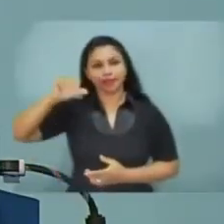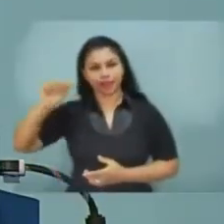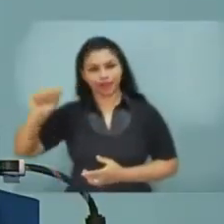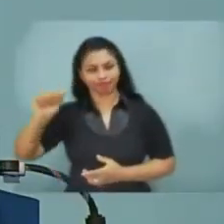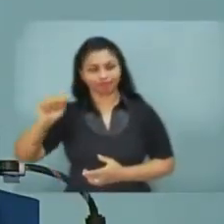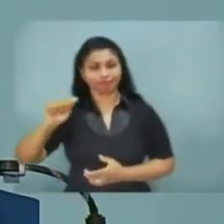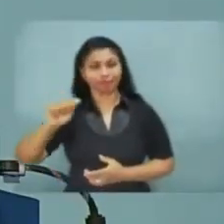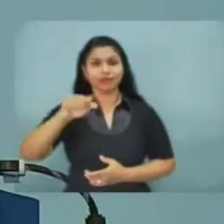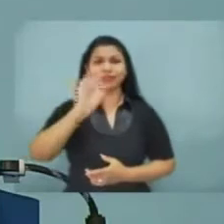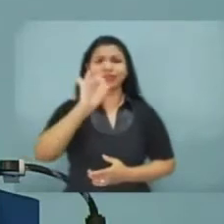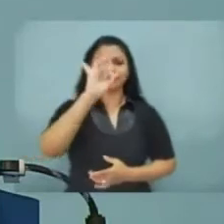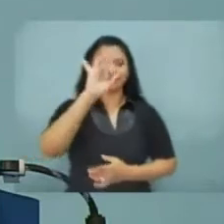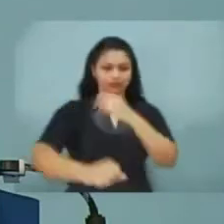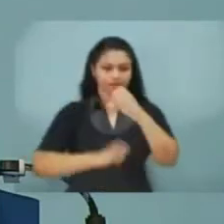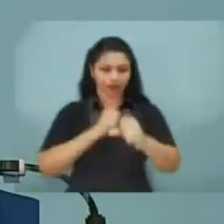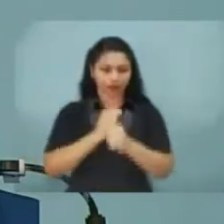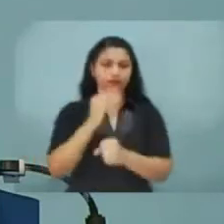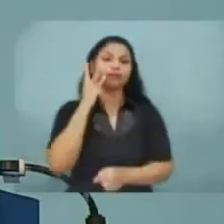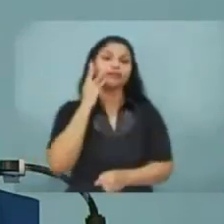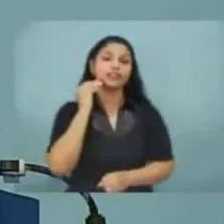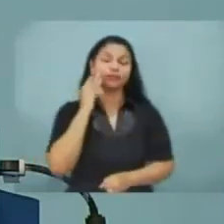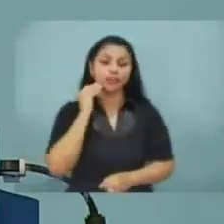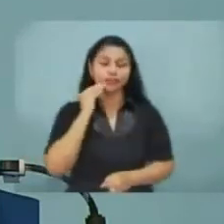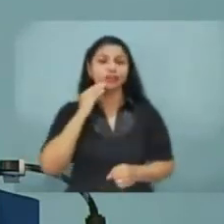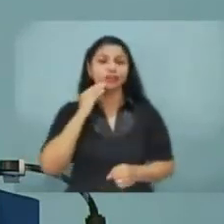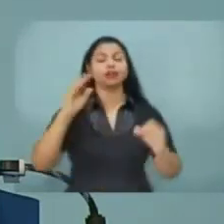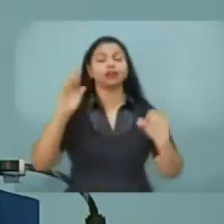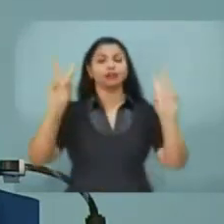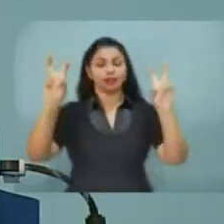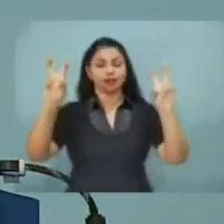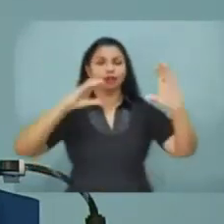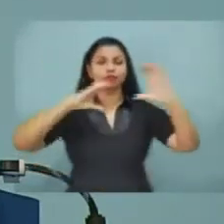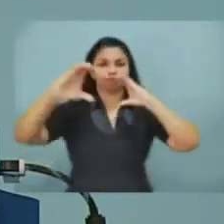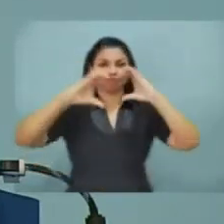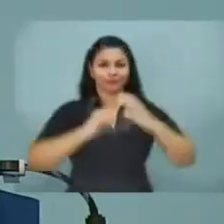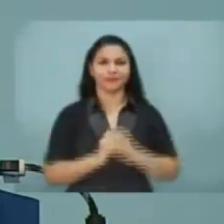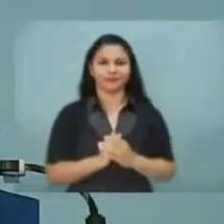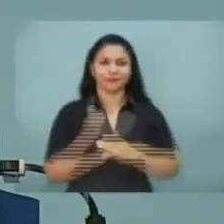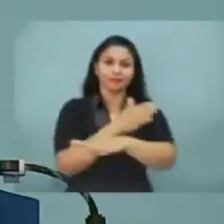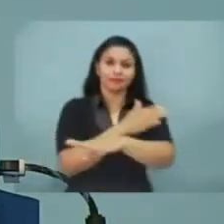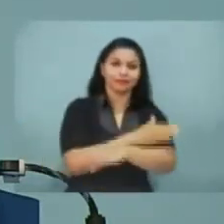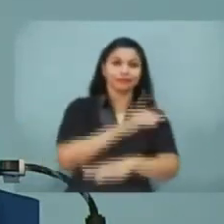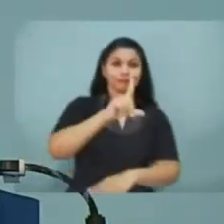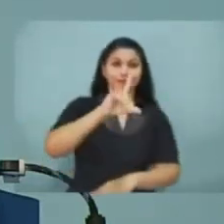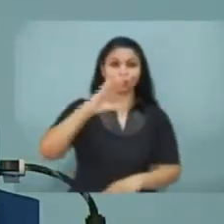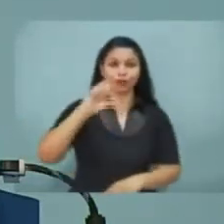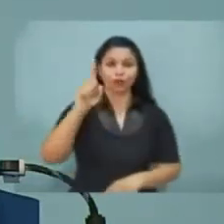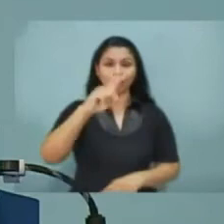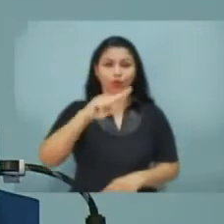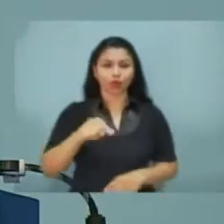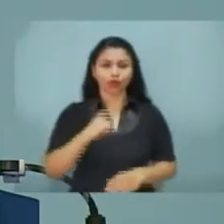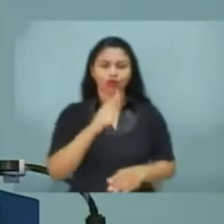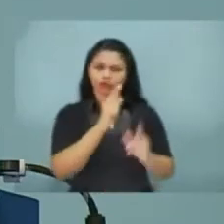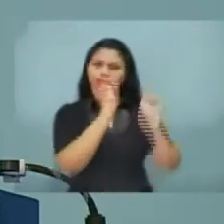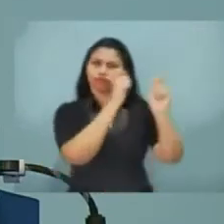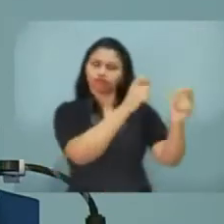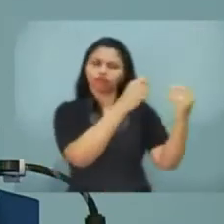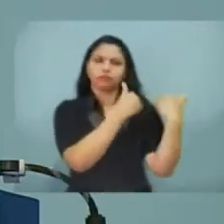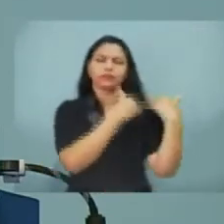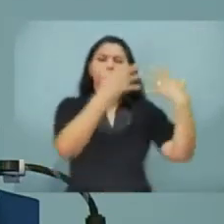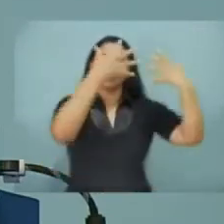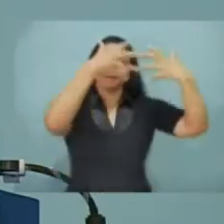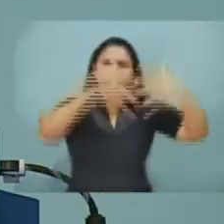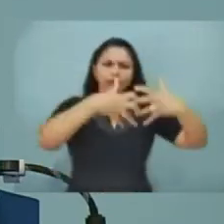de las telecomunicaciones. Previamente, Lucas ocupó diferentes posiciones en empresas como Ericsson, Nokia y en el